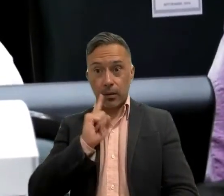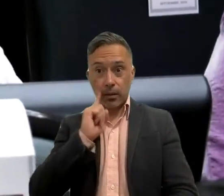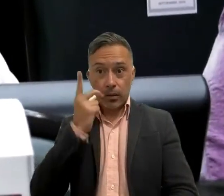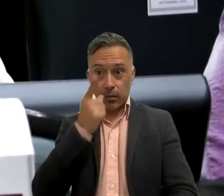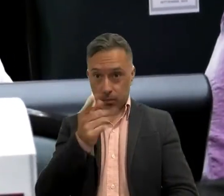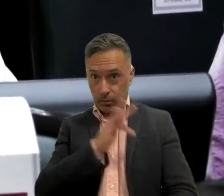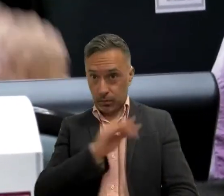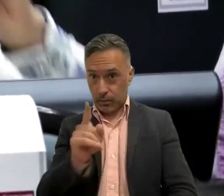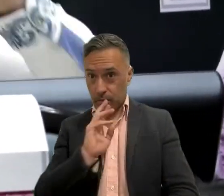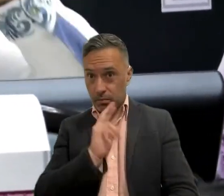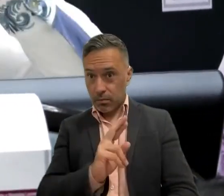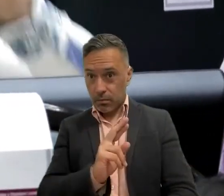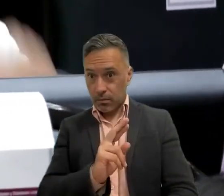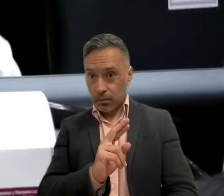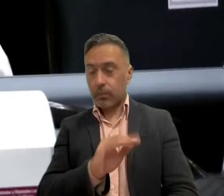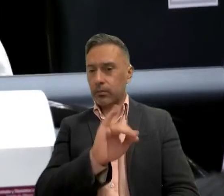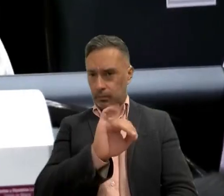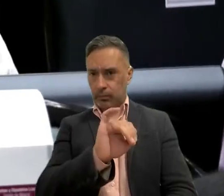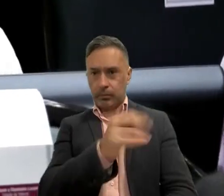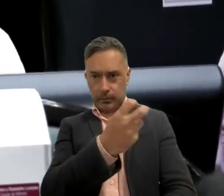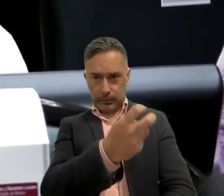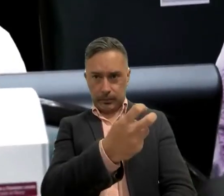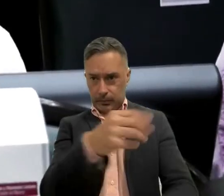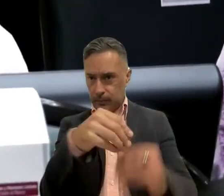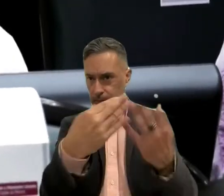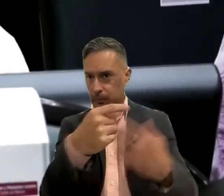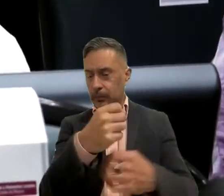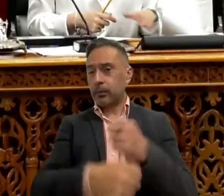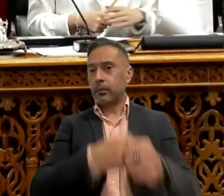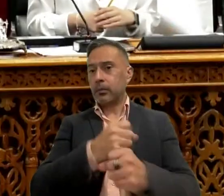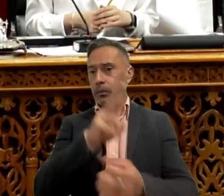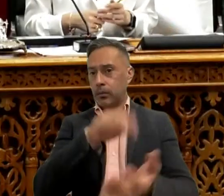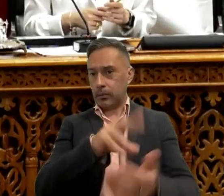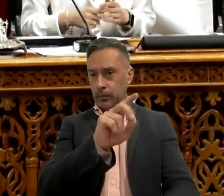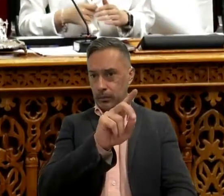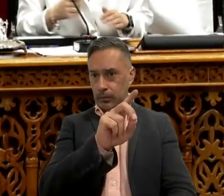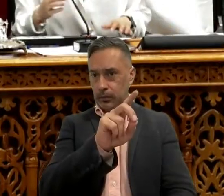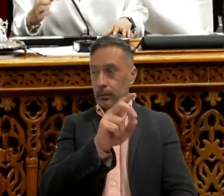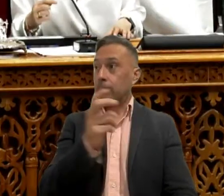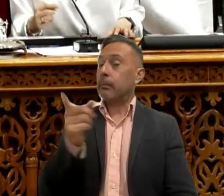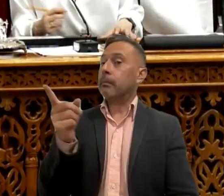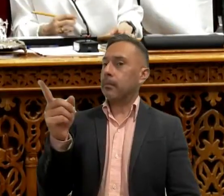2030. Es correcto, 2030, presidente. Gracias, diputado. De acuerdo.